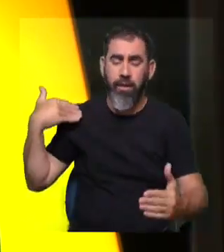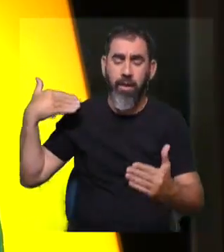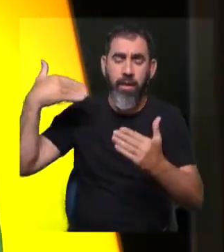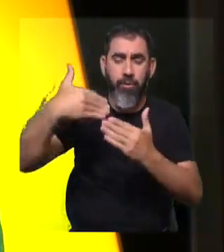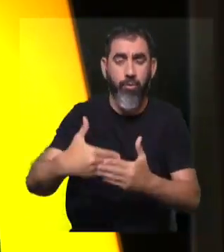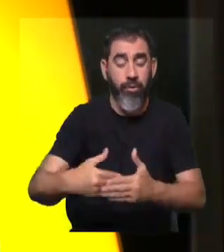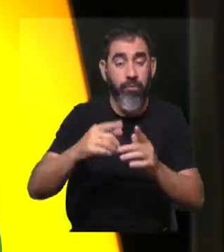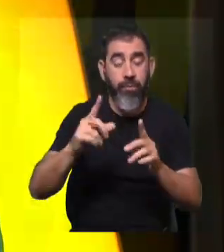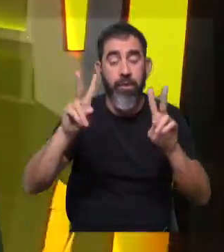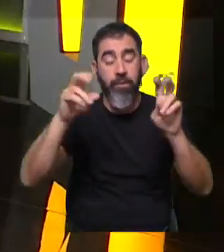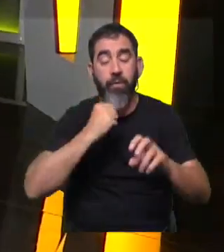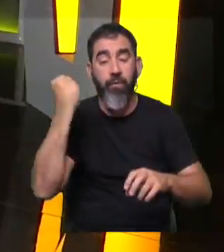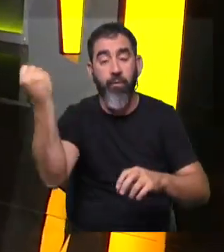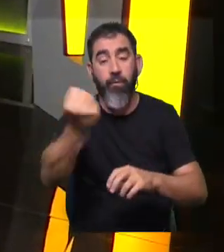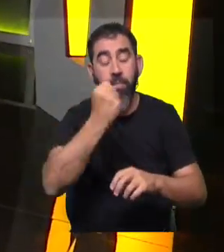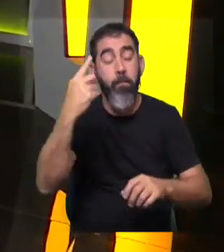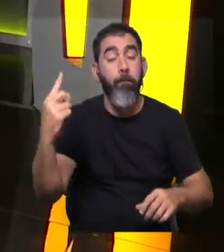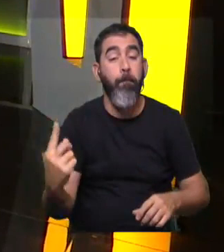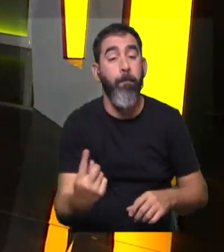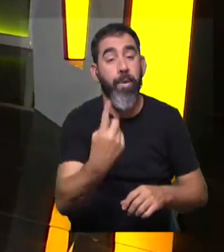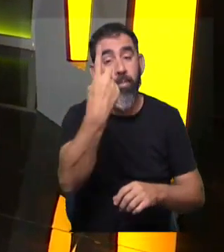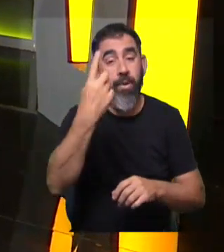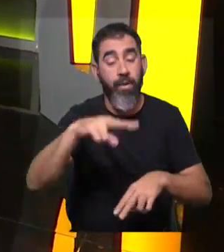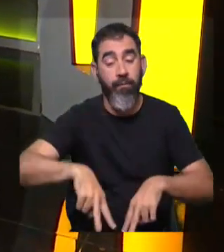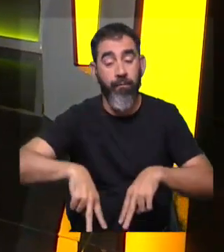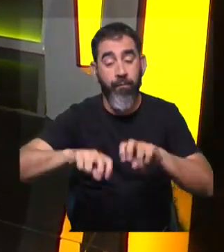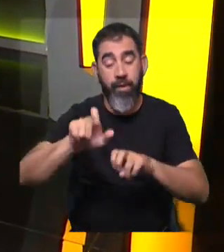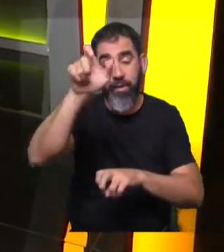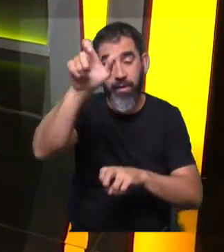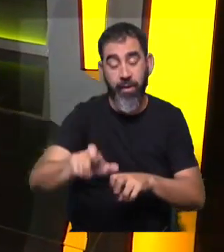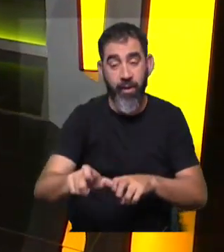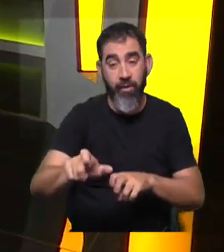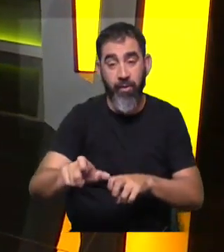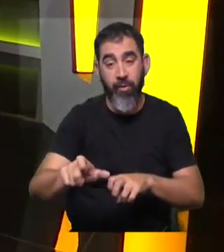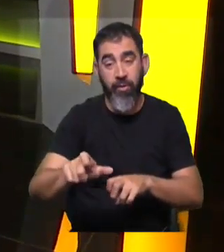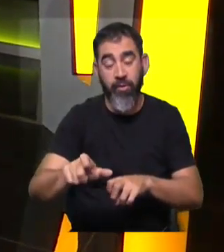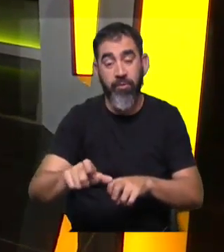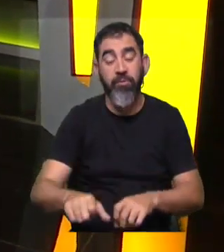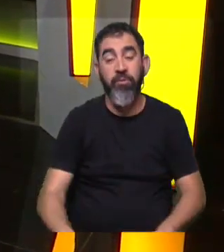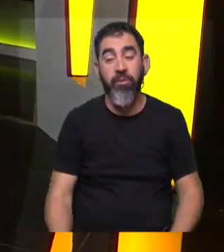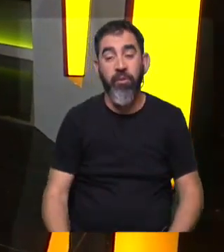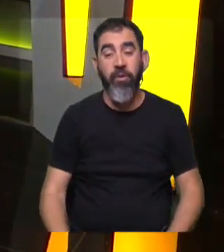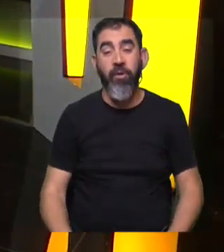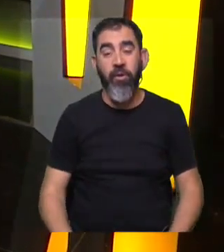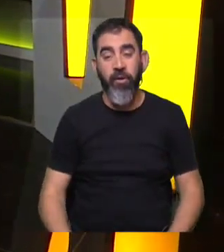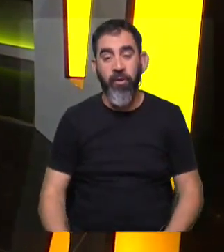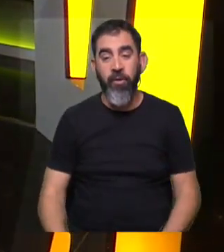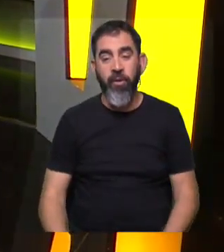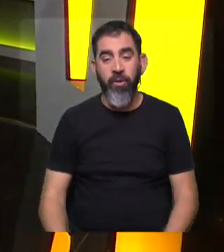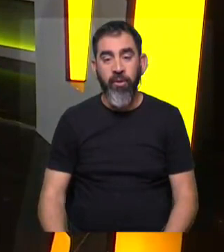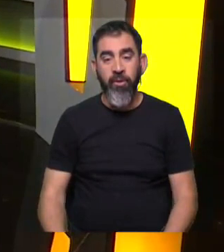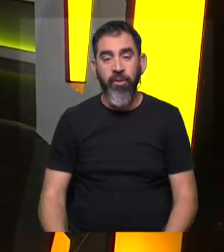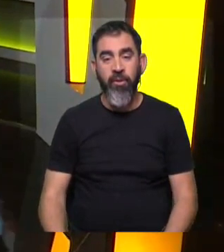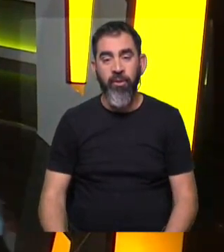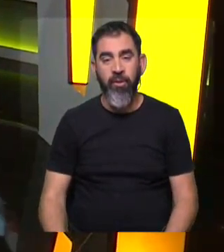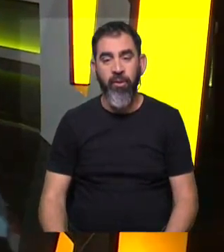para cuestiones claves. Por ejemplo, el primer investigador que utilizó la Drosophila para investigar, para sus estudios,